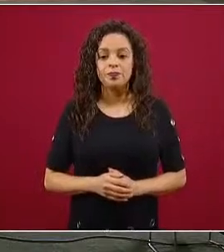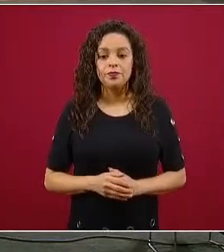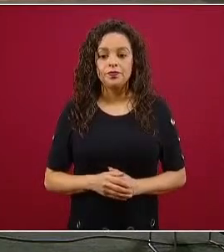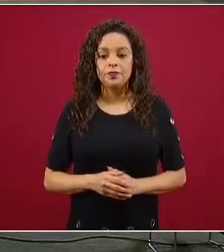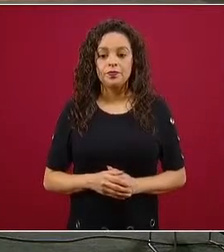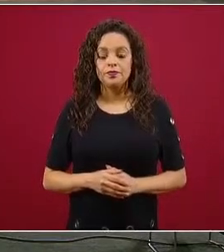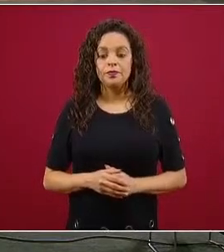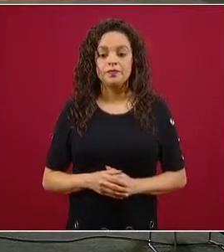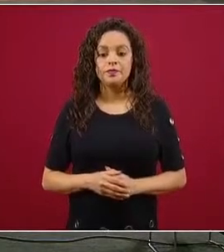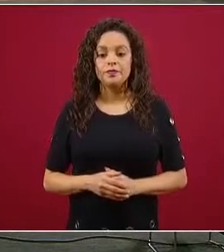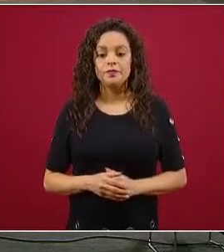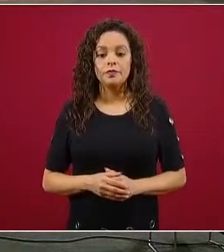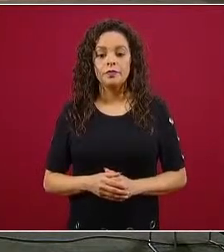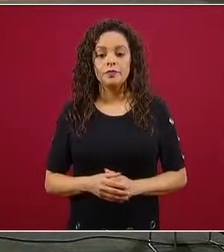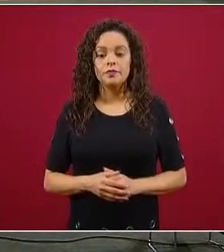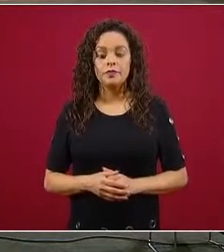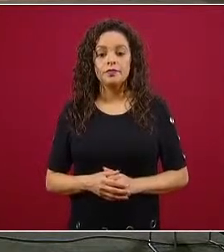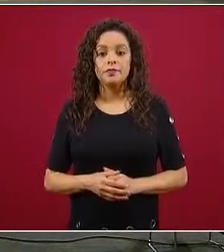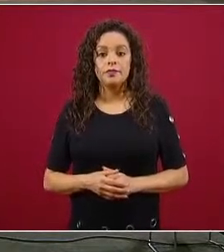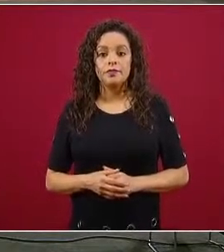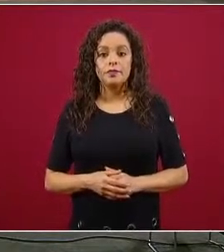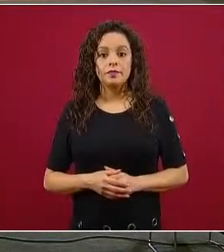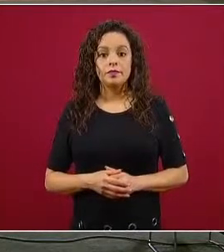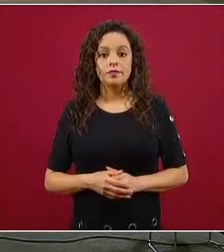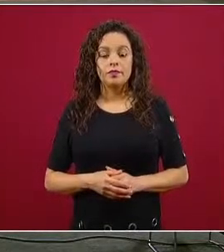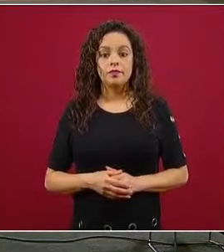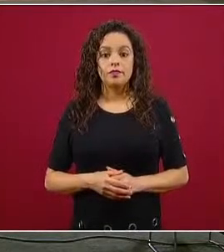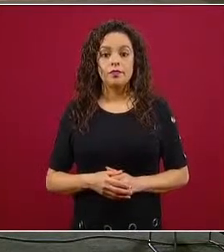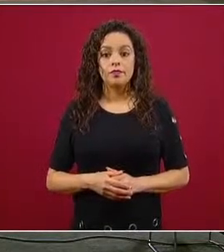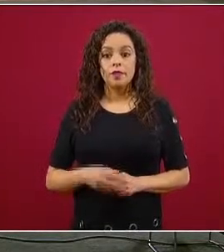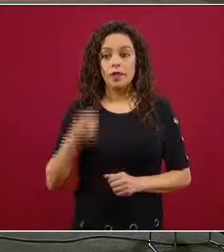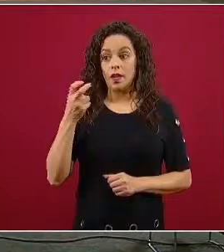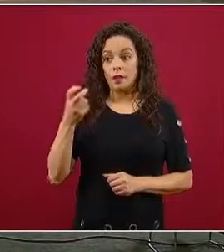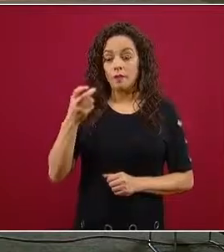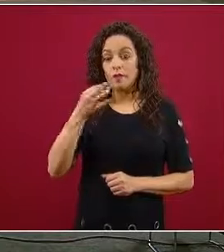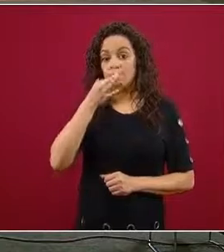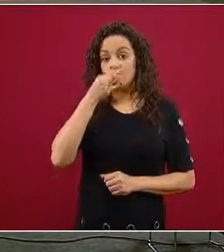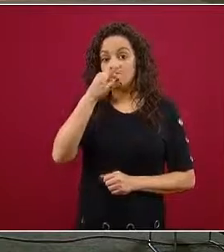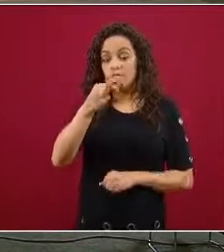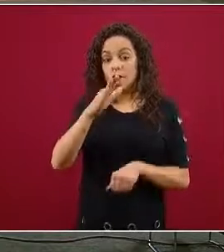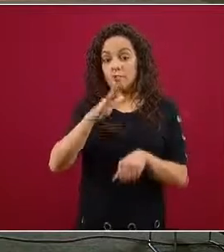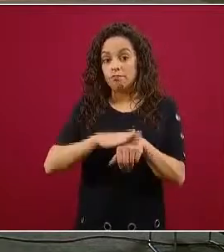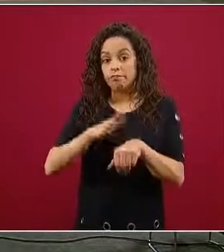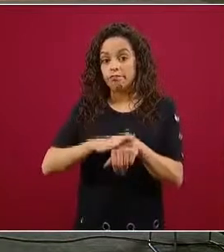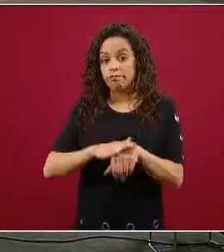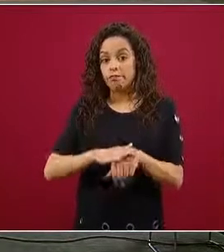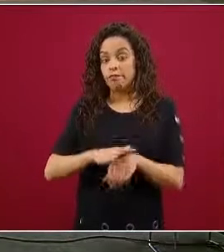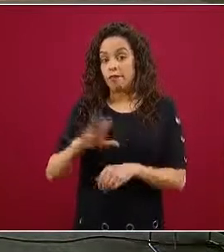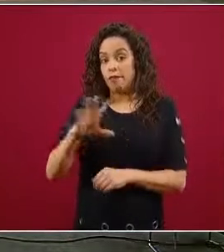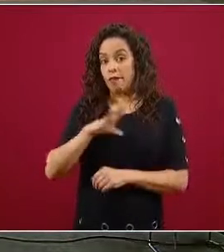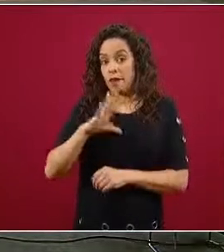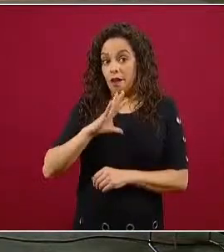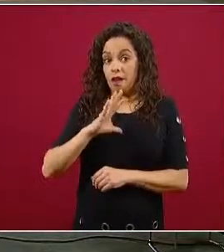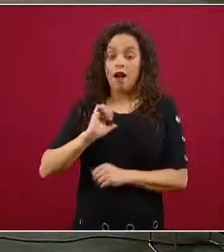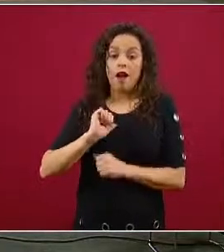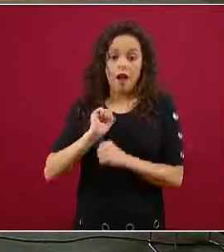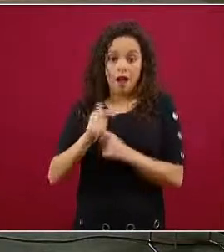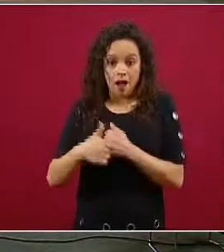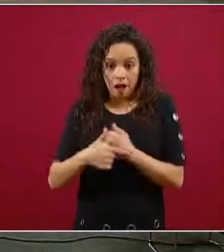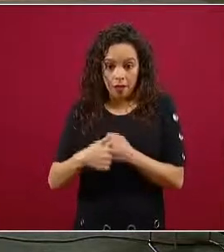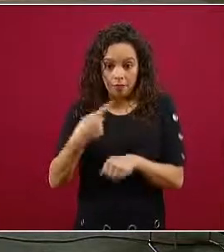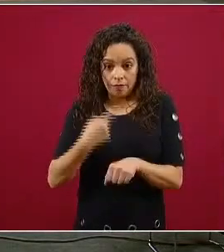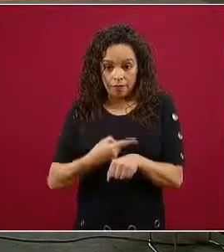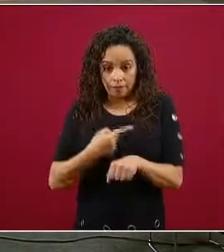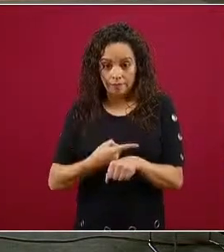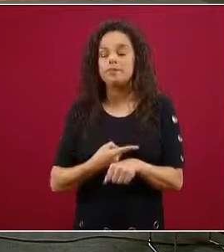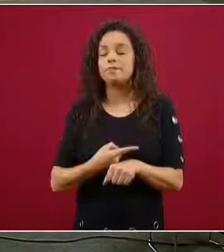Estas son las señales de alarma obstétrica, están vigentes durante la pandemia.